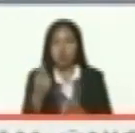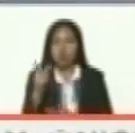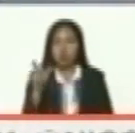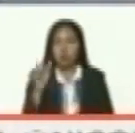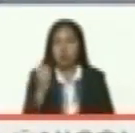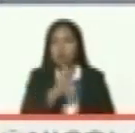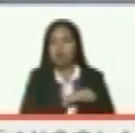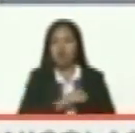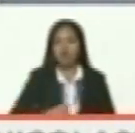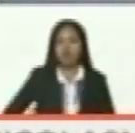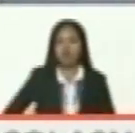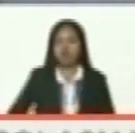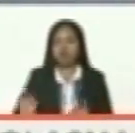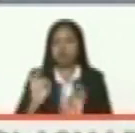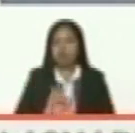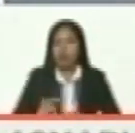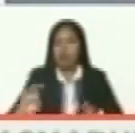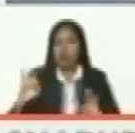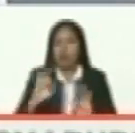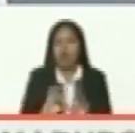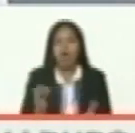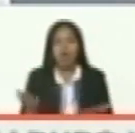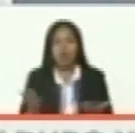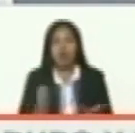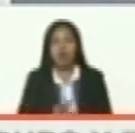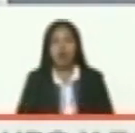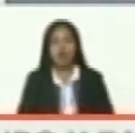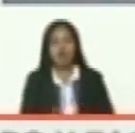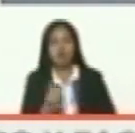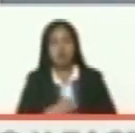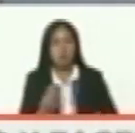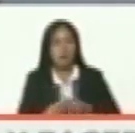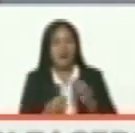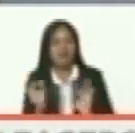unos vagos inútiles. No hacen nada.